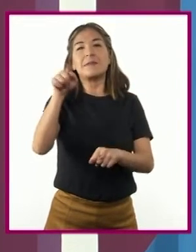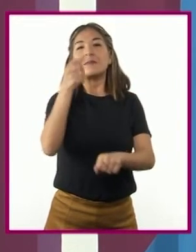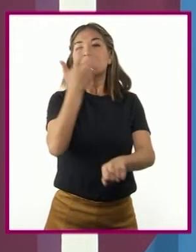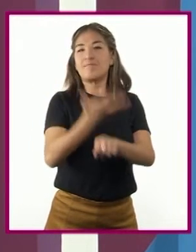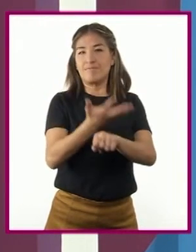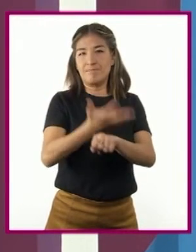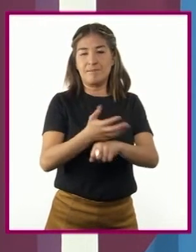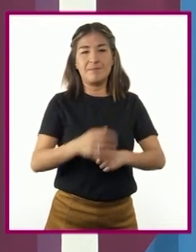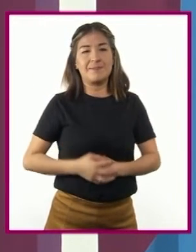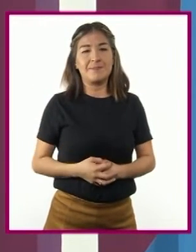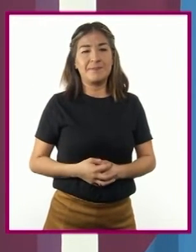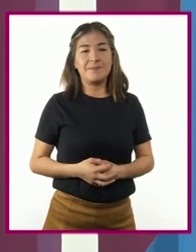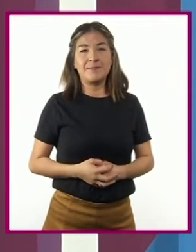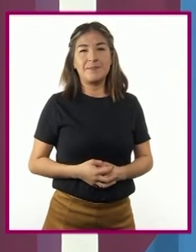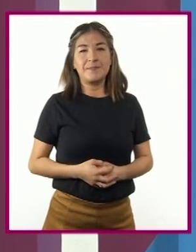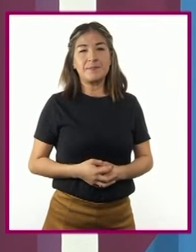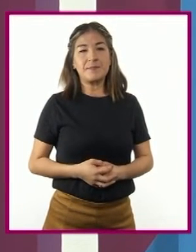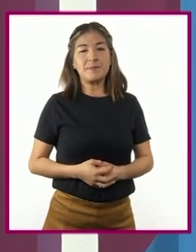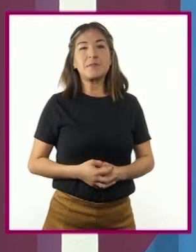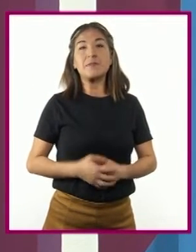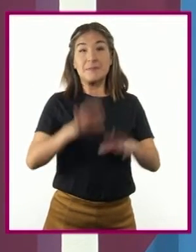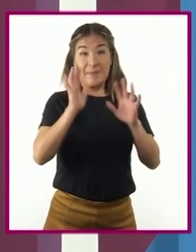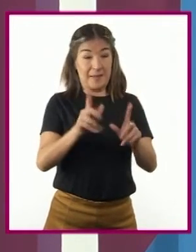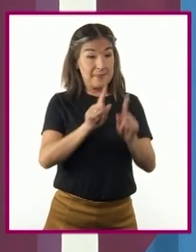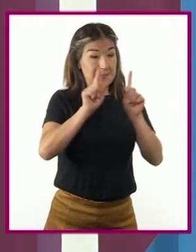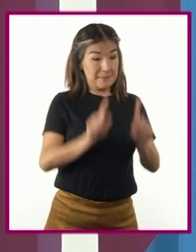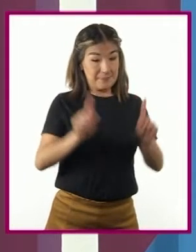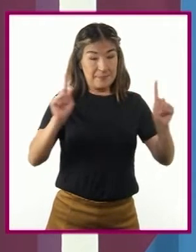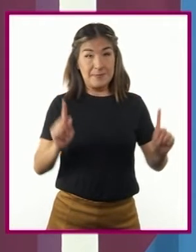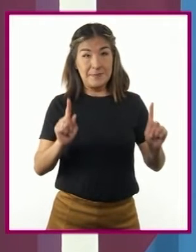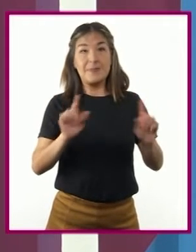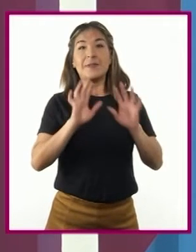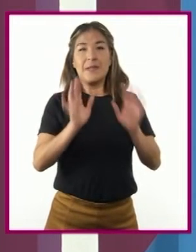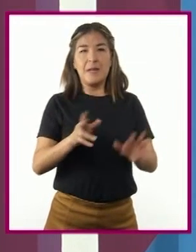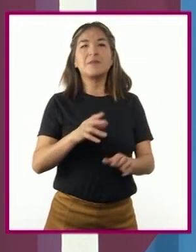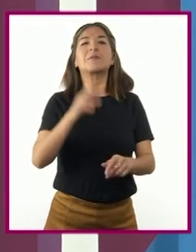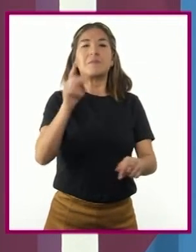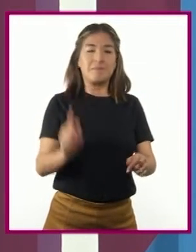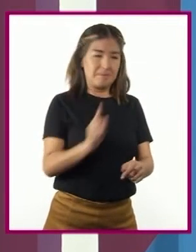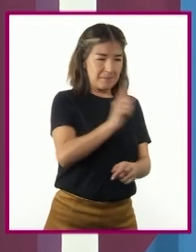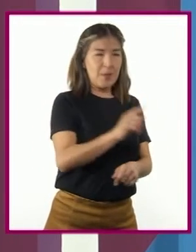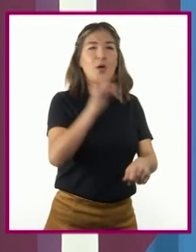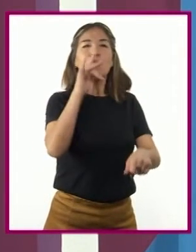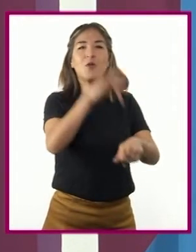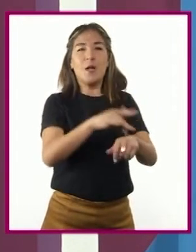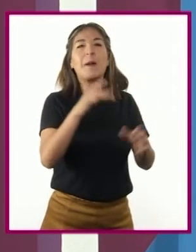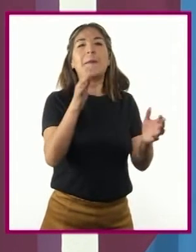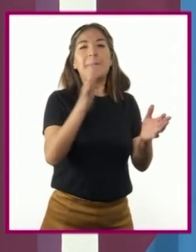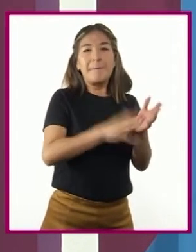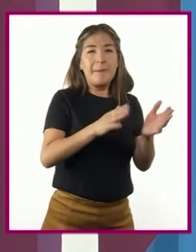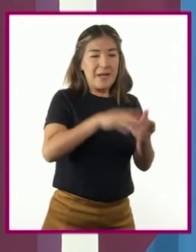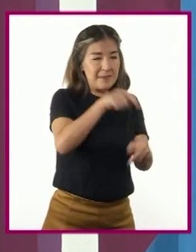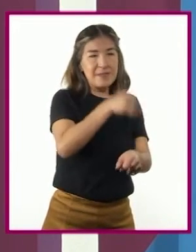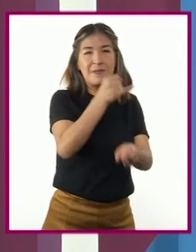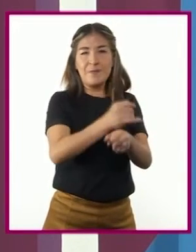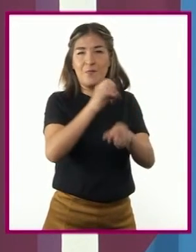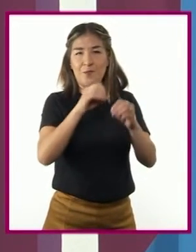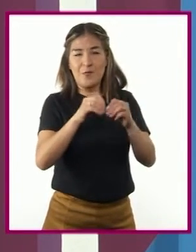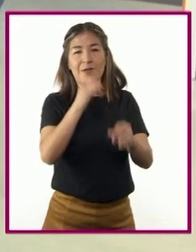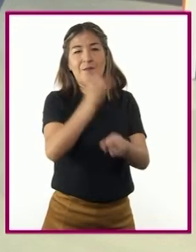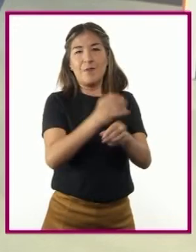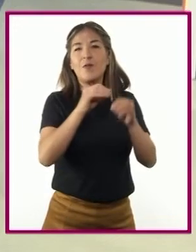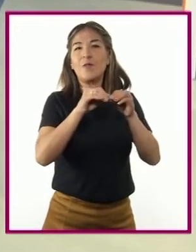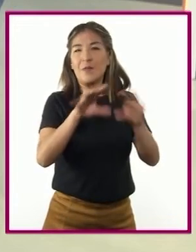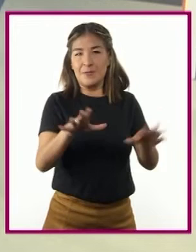Unidos de América. Ya en nuestros lugares, ahora nos toca ir al escritorio a buscar nuestra información. ¿En